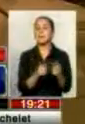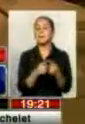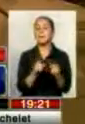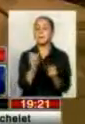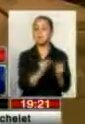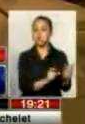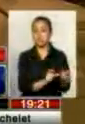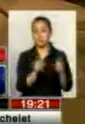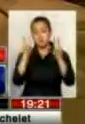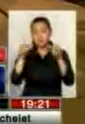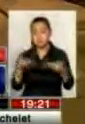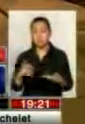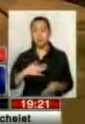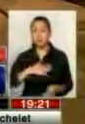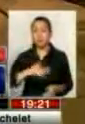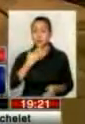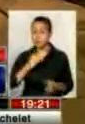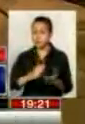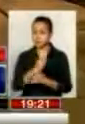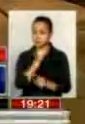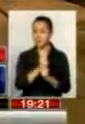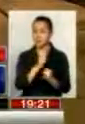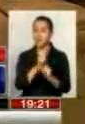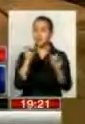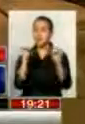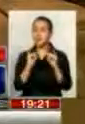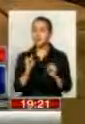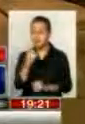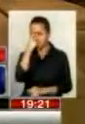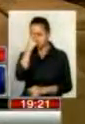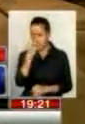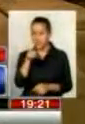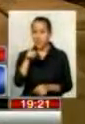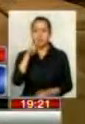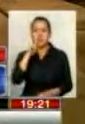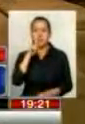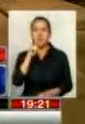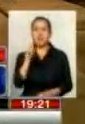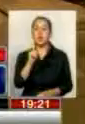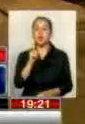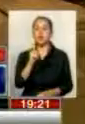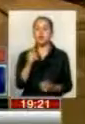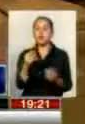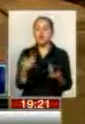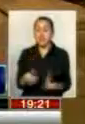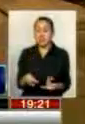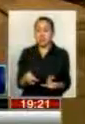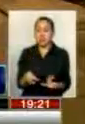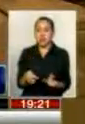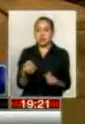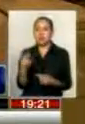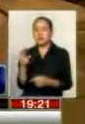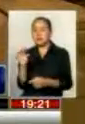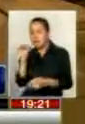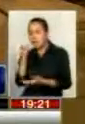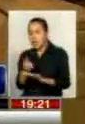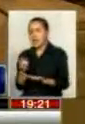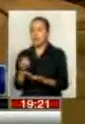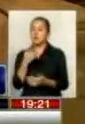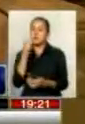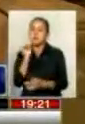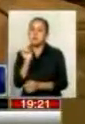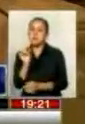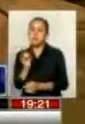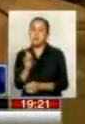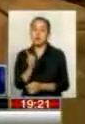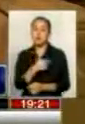estas temáticas, que queremos también trabajarlo de manera seria. Y eso significa no enfrentar estos debates de manera caricaturizada. Y por lo mismo es que nos llama la